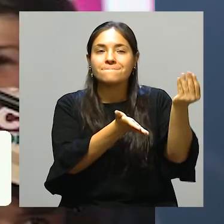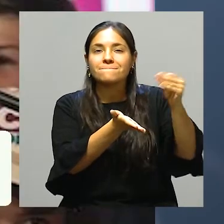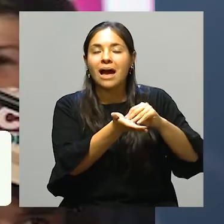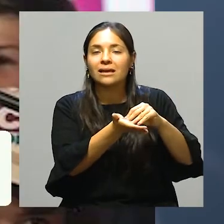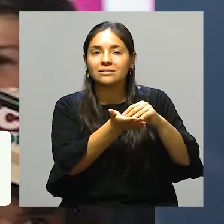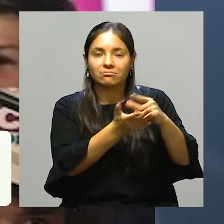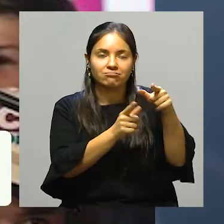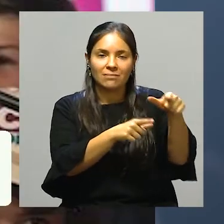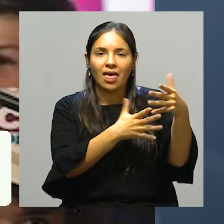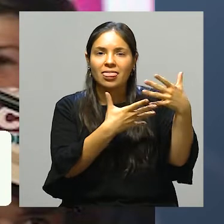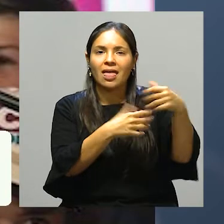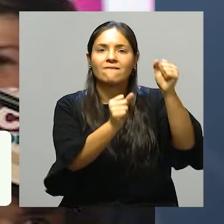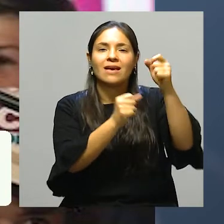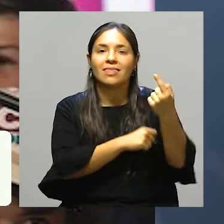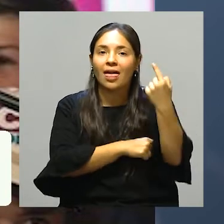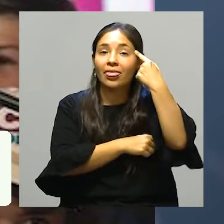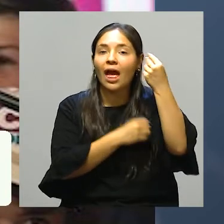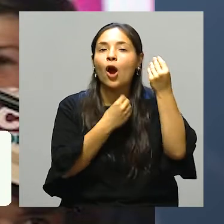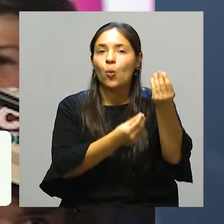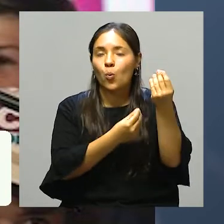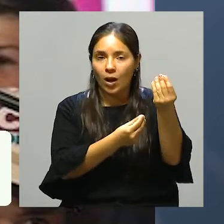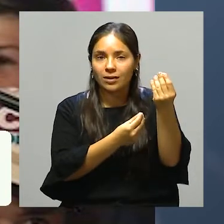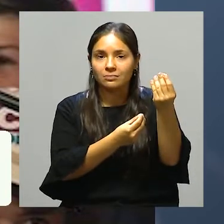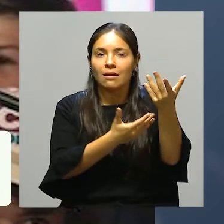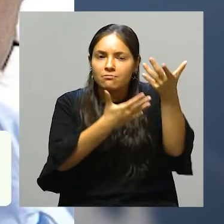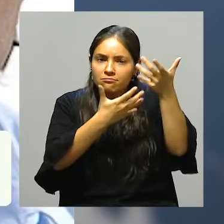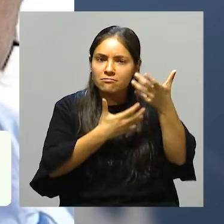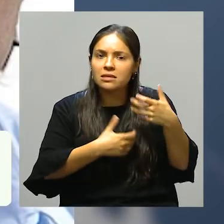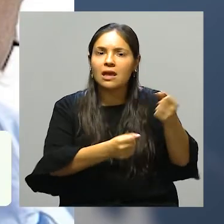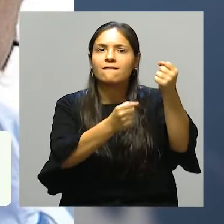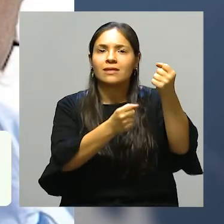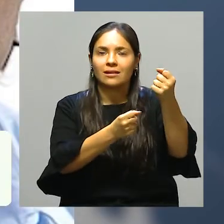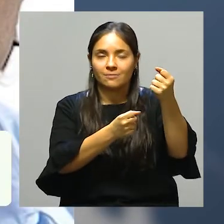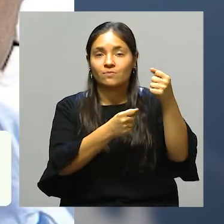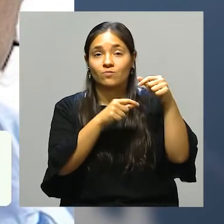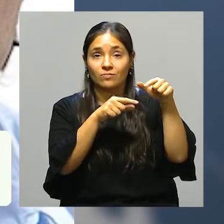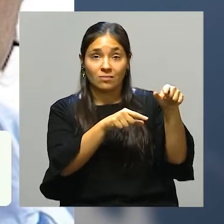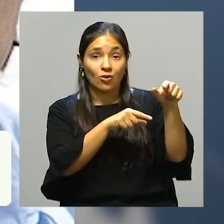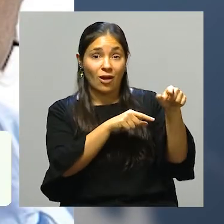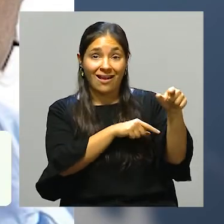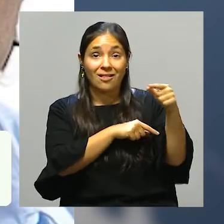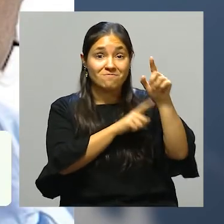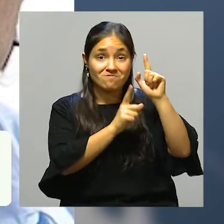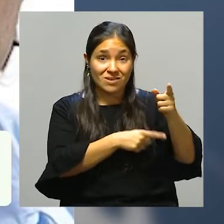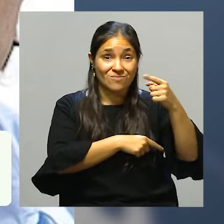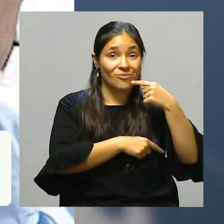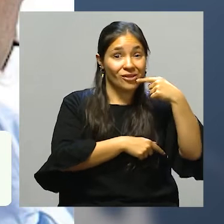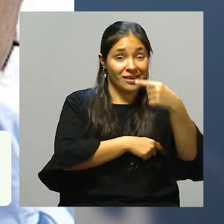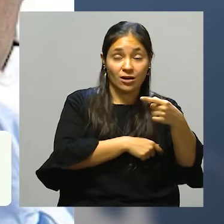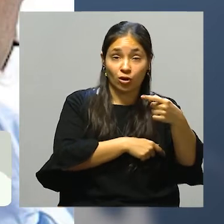esas demandas y de alguna manera han ido por ese lado en sus campañas. Pero eso después de la pausa. Ya regresamos. Okay.